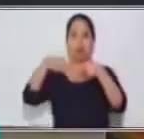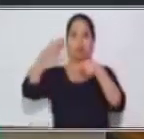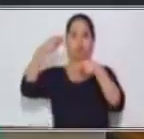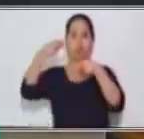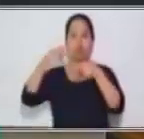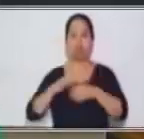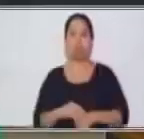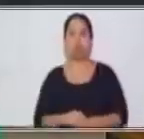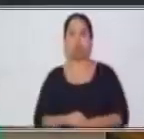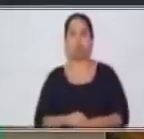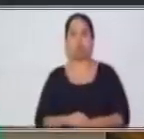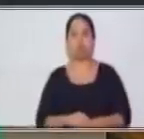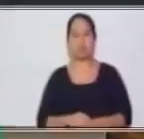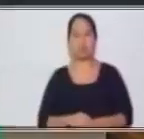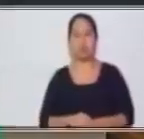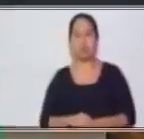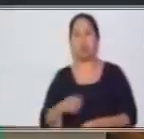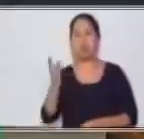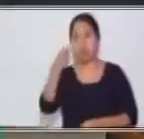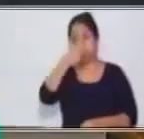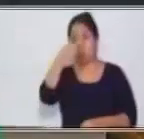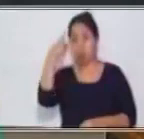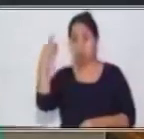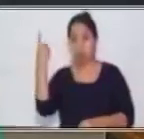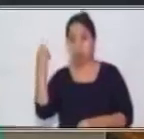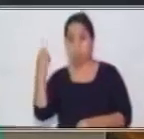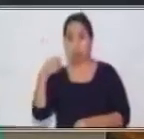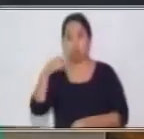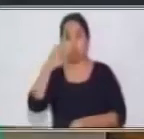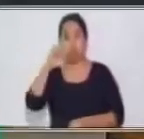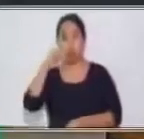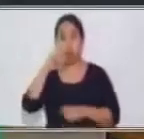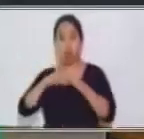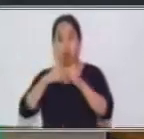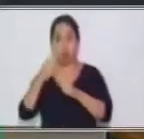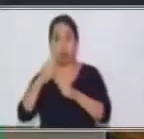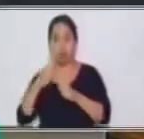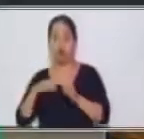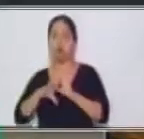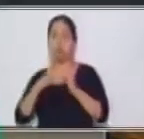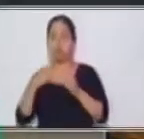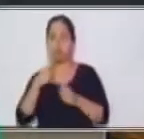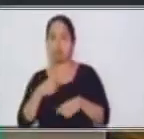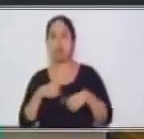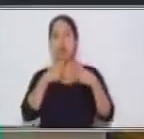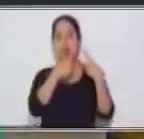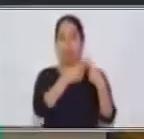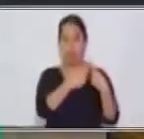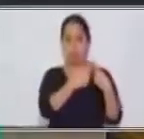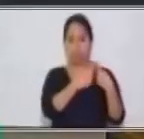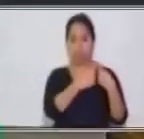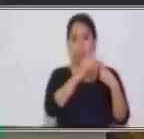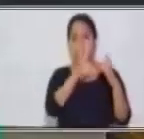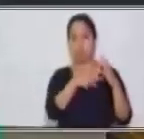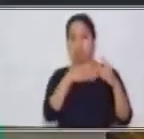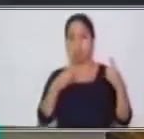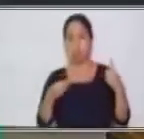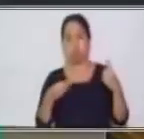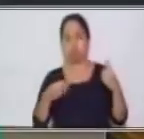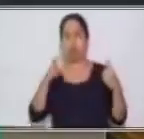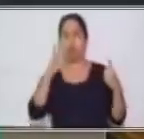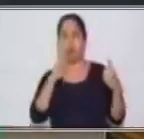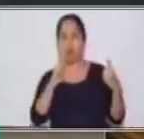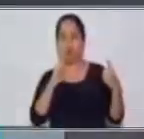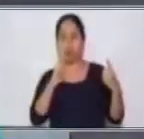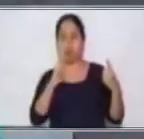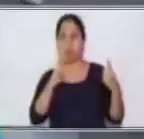trabajamos con respecto a alfa, pues vamos a tener aquí x va a ser igual a r coseno de